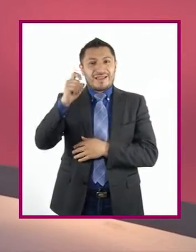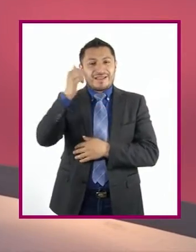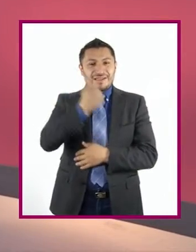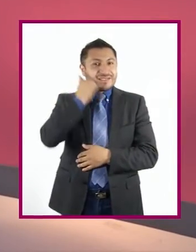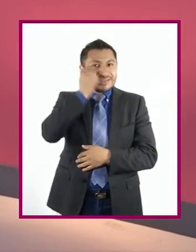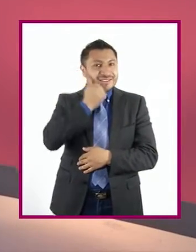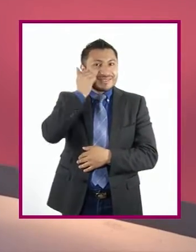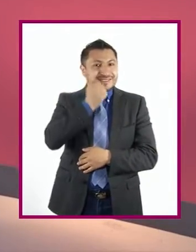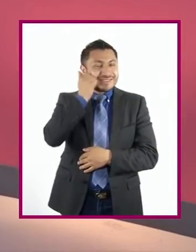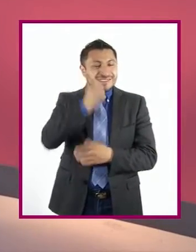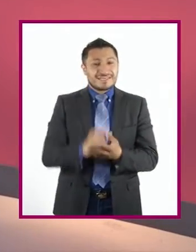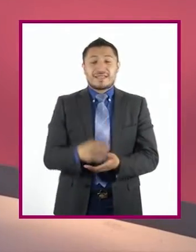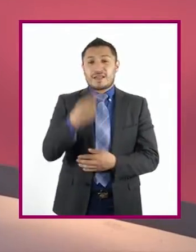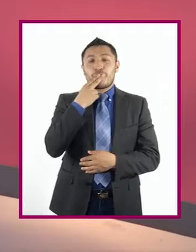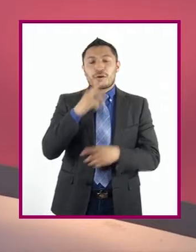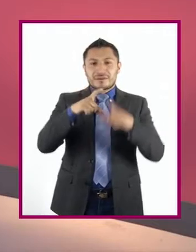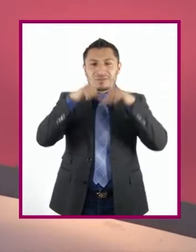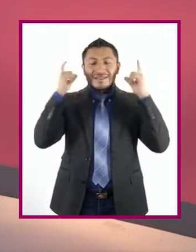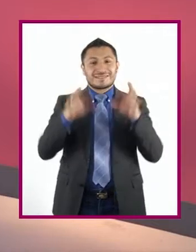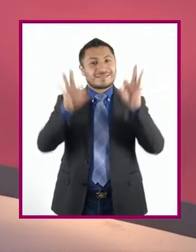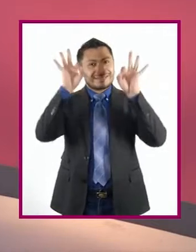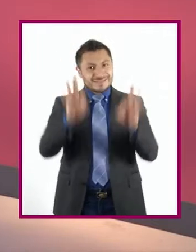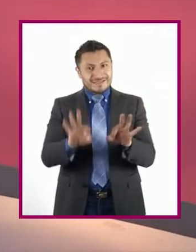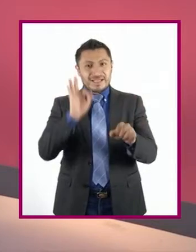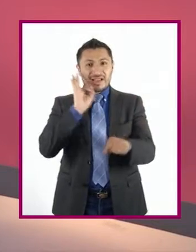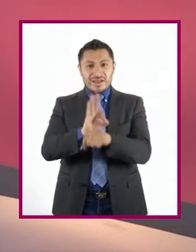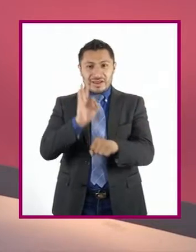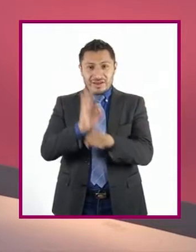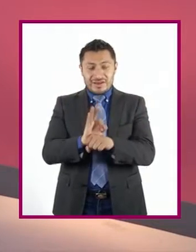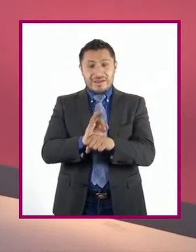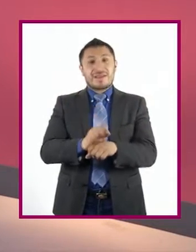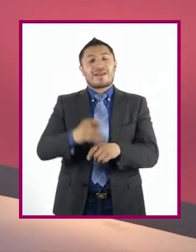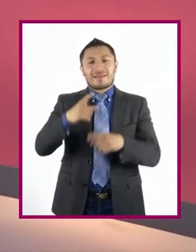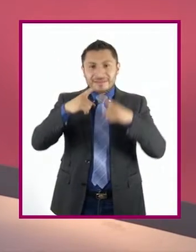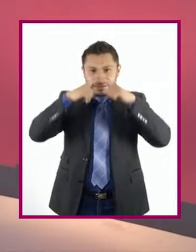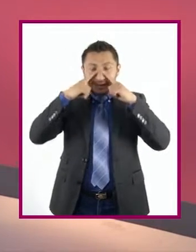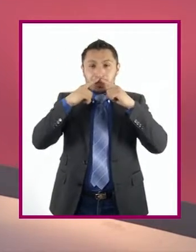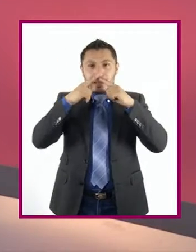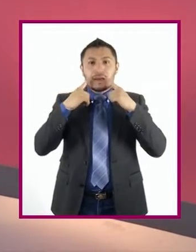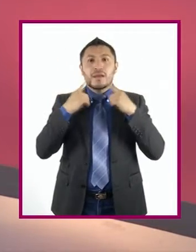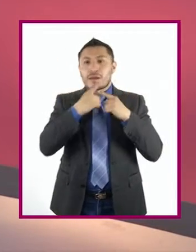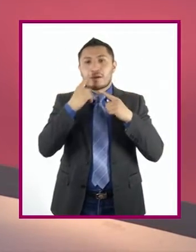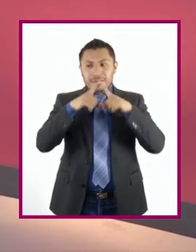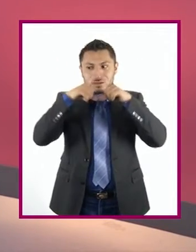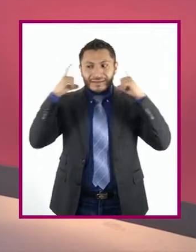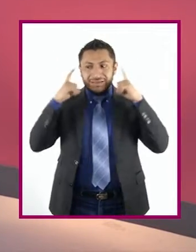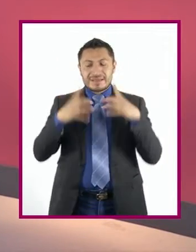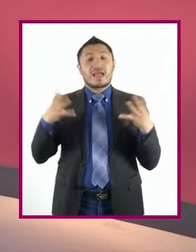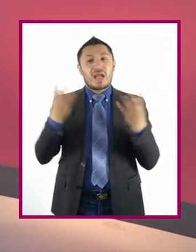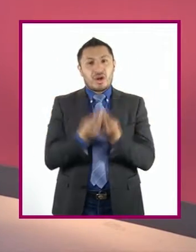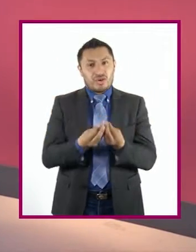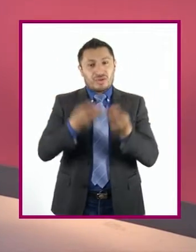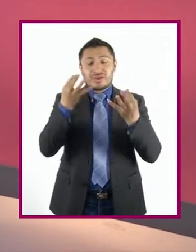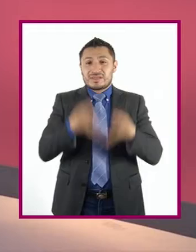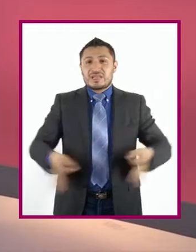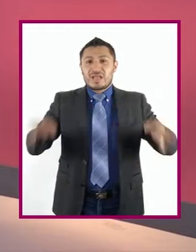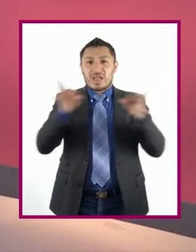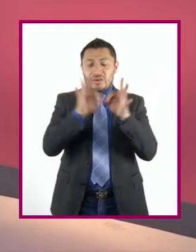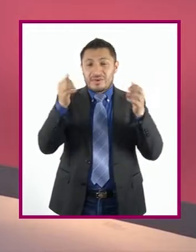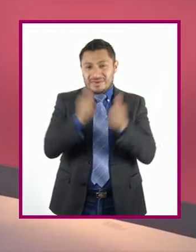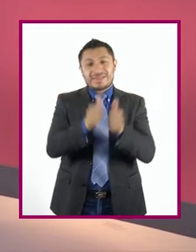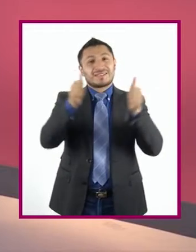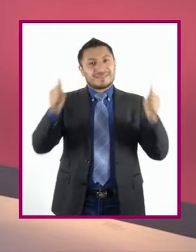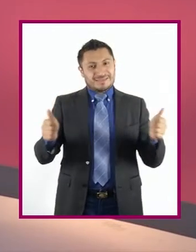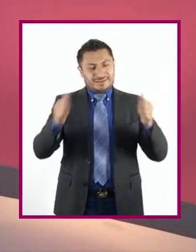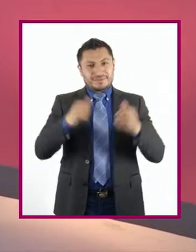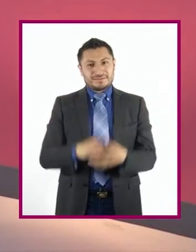abundante jabón, usando el cubrebocas adecuadamente, de forma que cubra nariz y boca. Y aunque juntos, guardar y pedir la